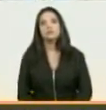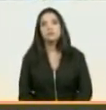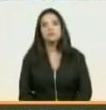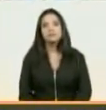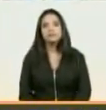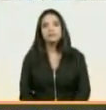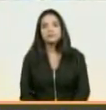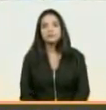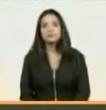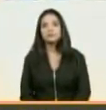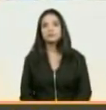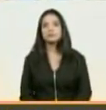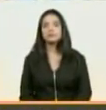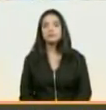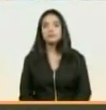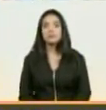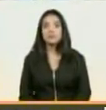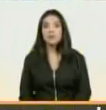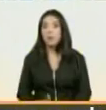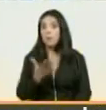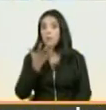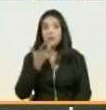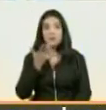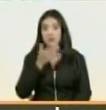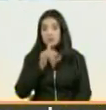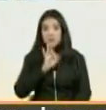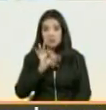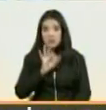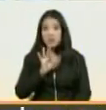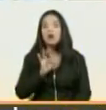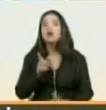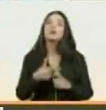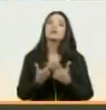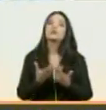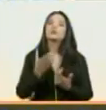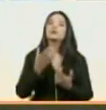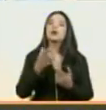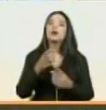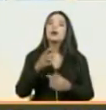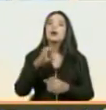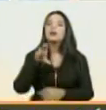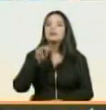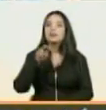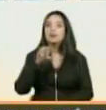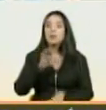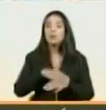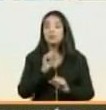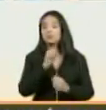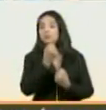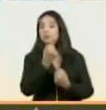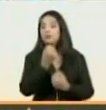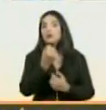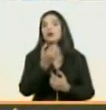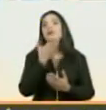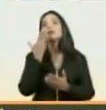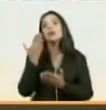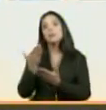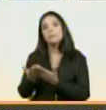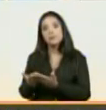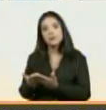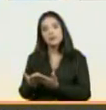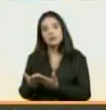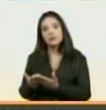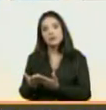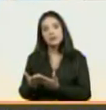la omisión del Poder Legislativo Nacional, por encontrarse en desacato, se le solicita a